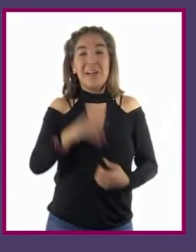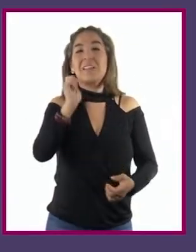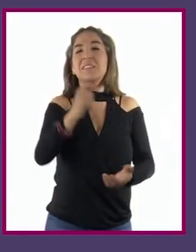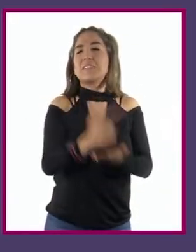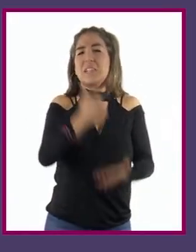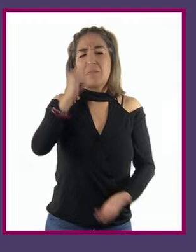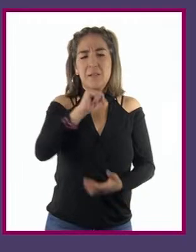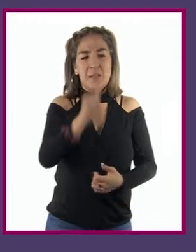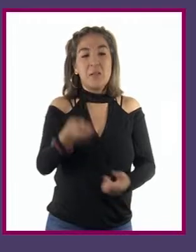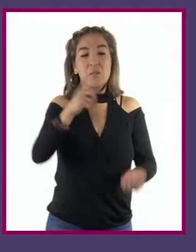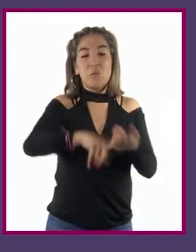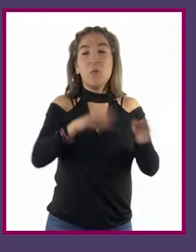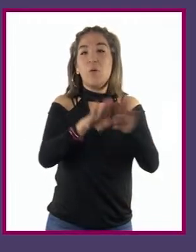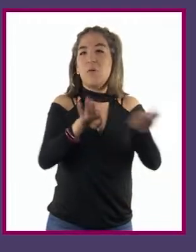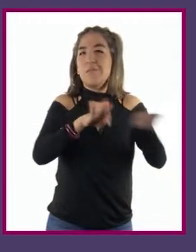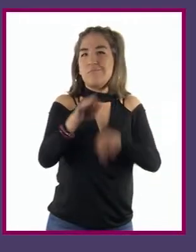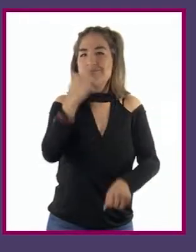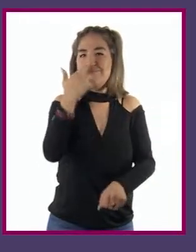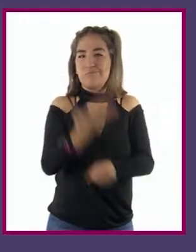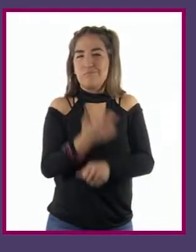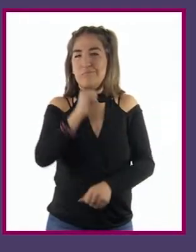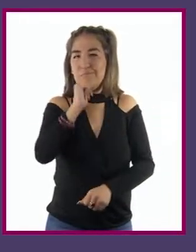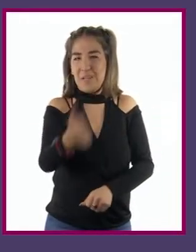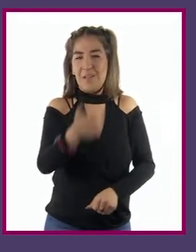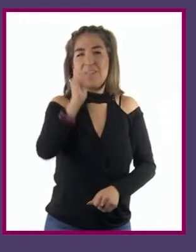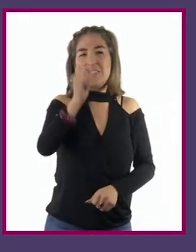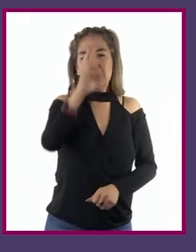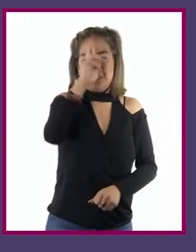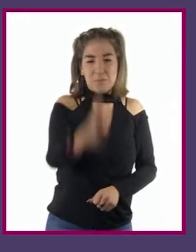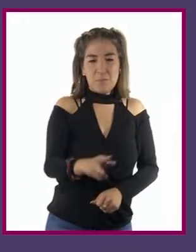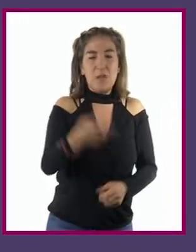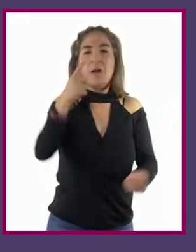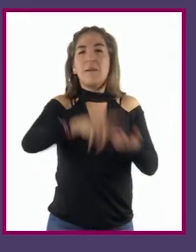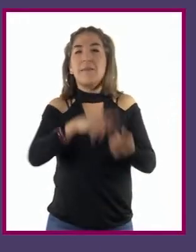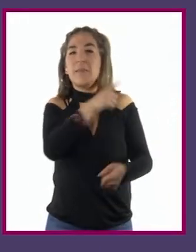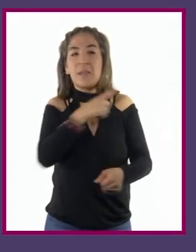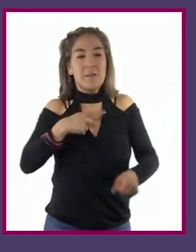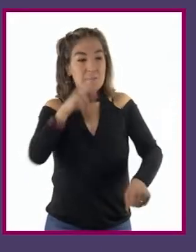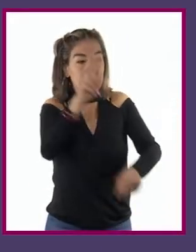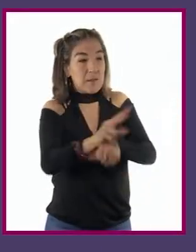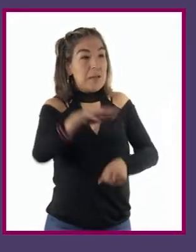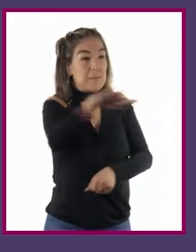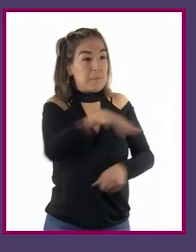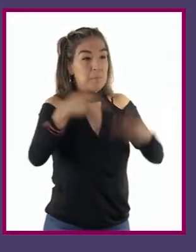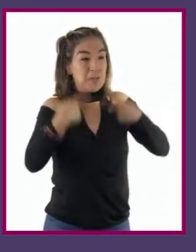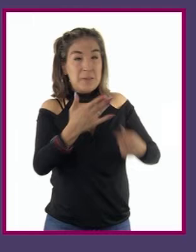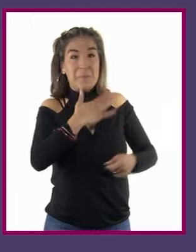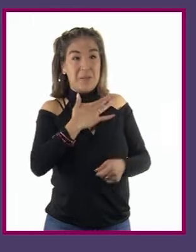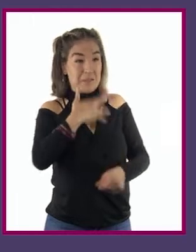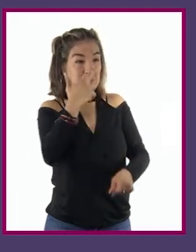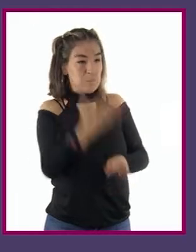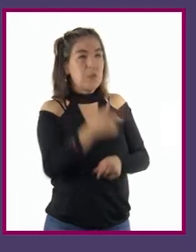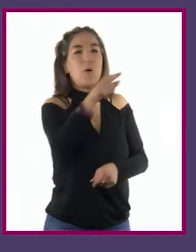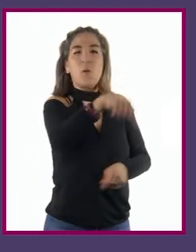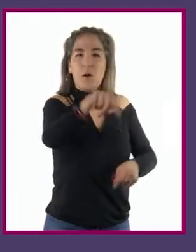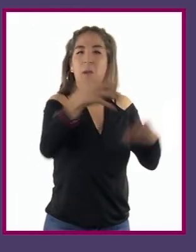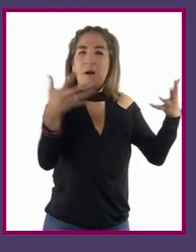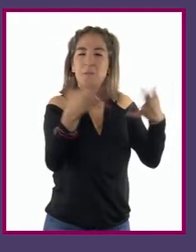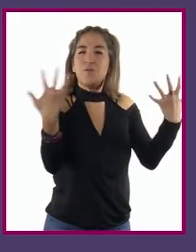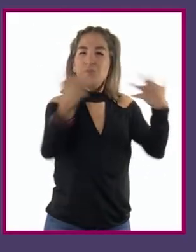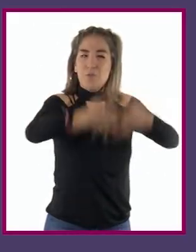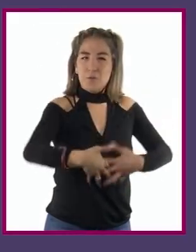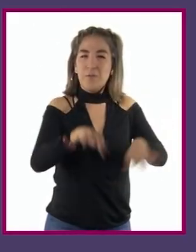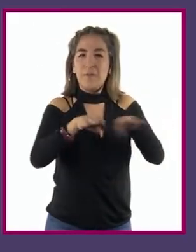su trabajo sin disciplina ni respeto, no supervisar que las personas bajo su responsabilidad cumplan sus funciones.